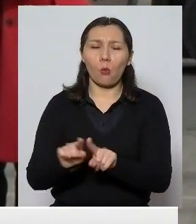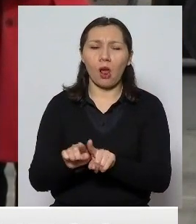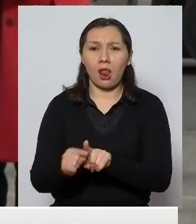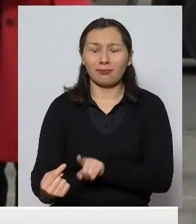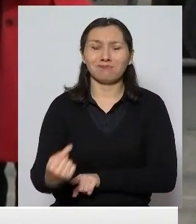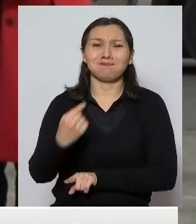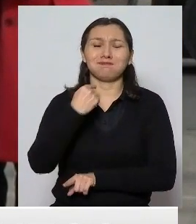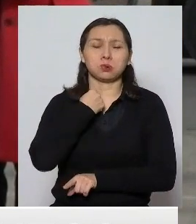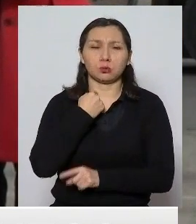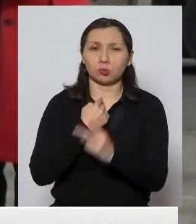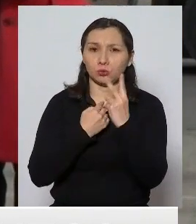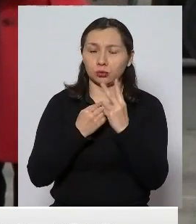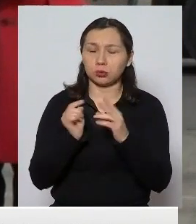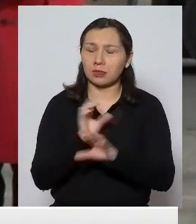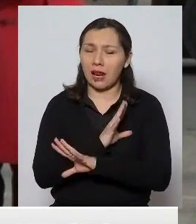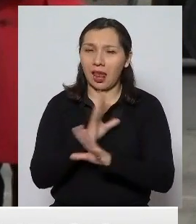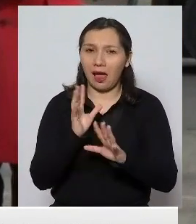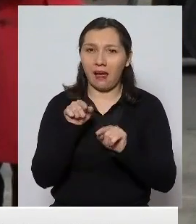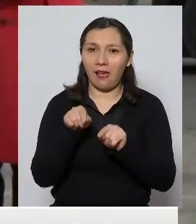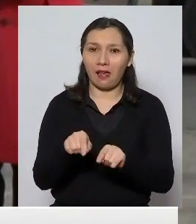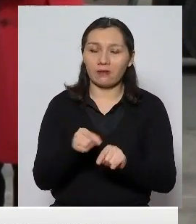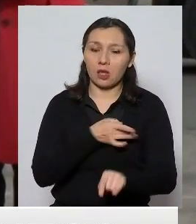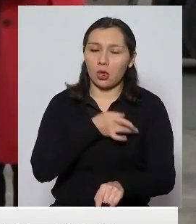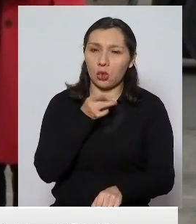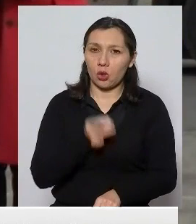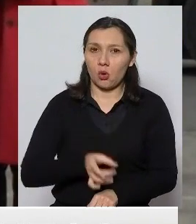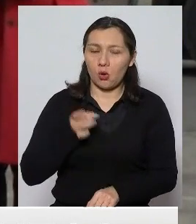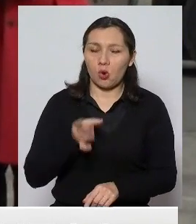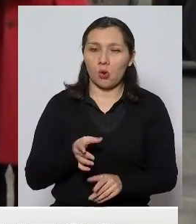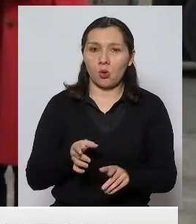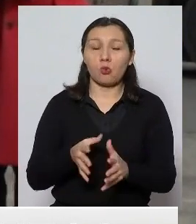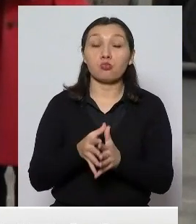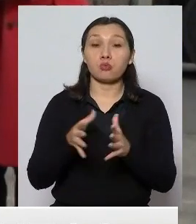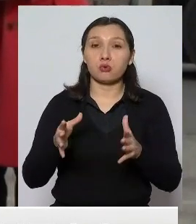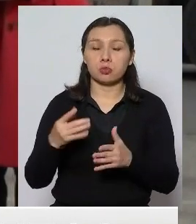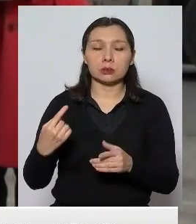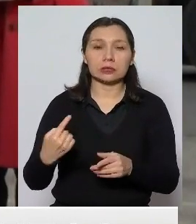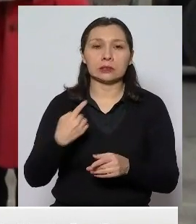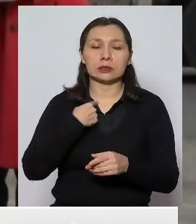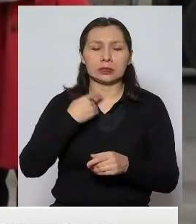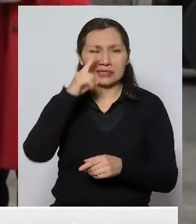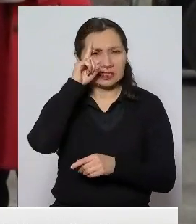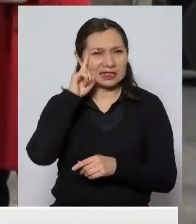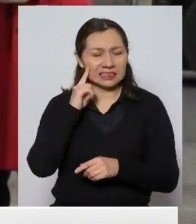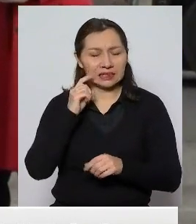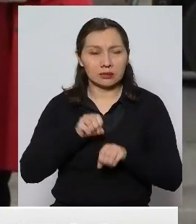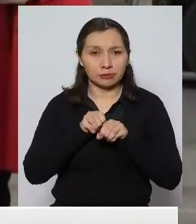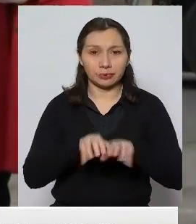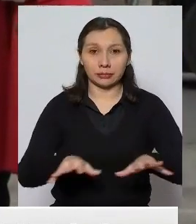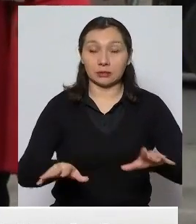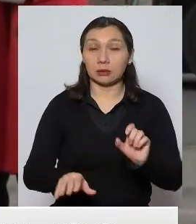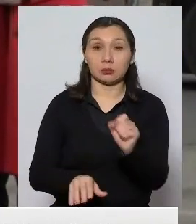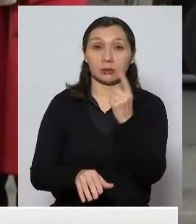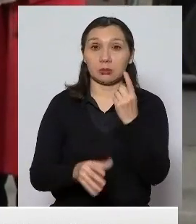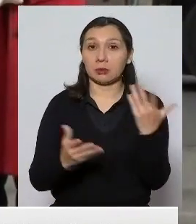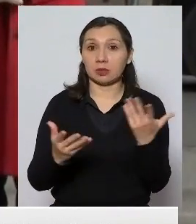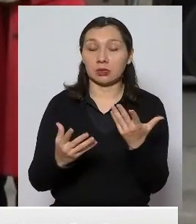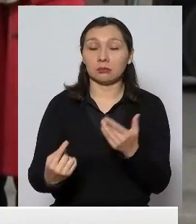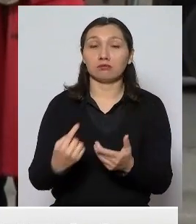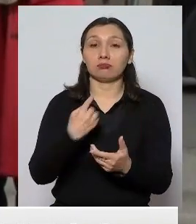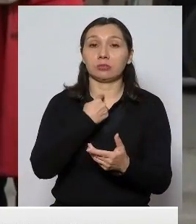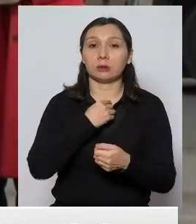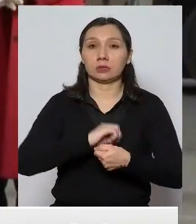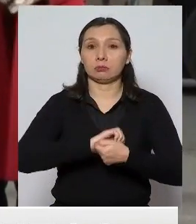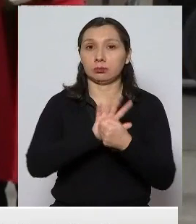golpeados por dos graves, dolorosas y muy dañinas pandemias. La primera es la pandemia